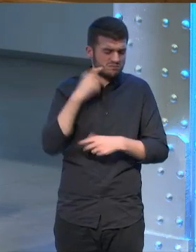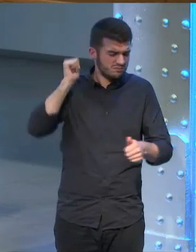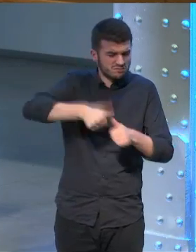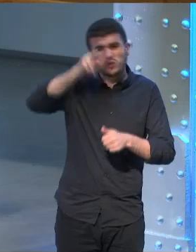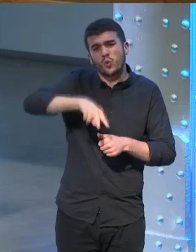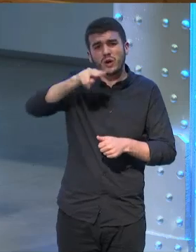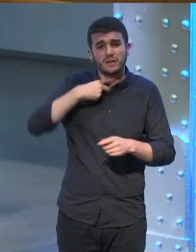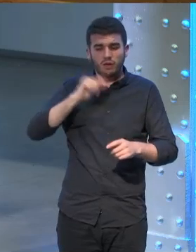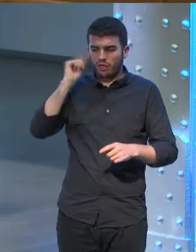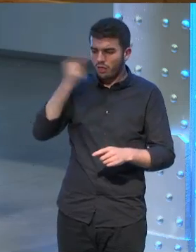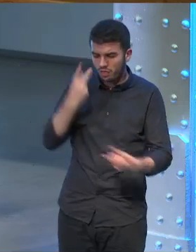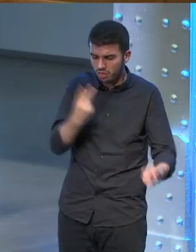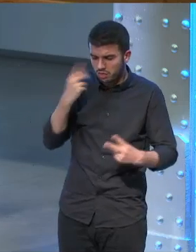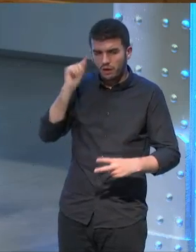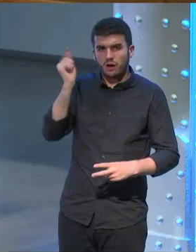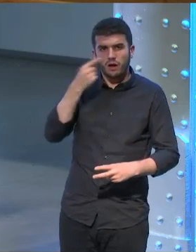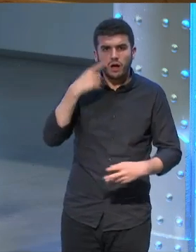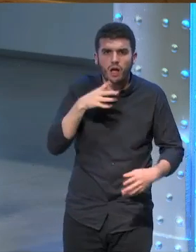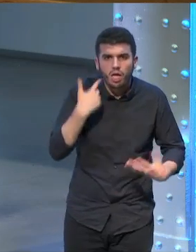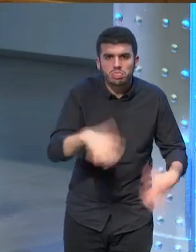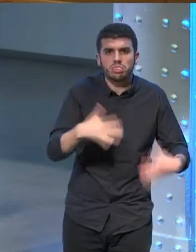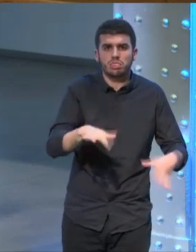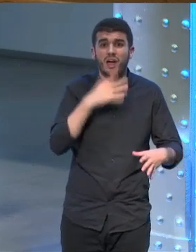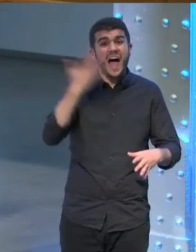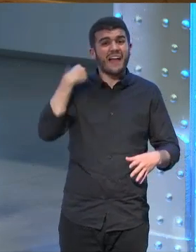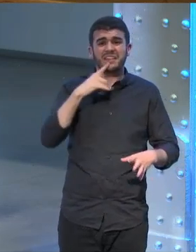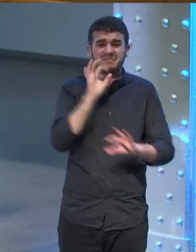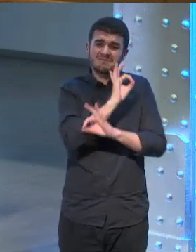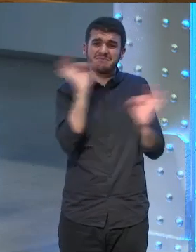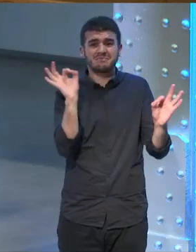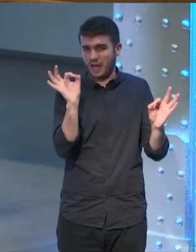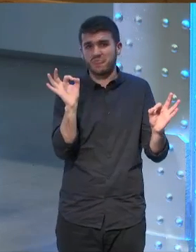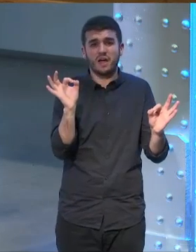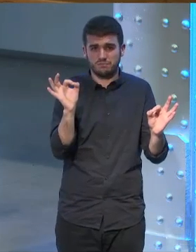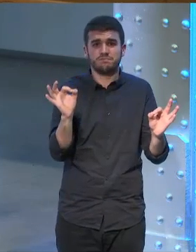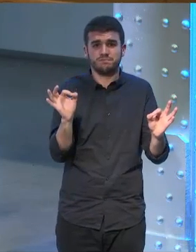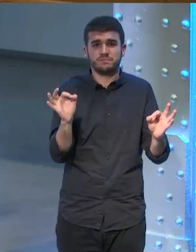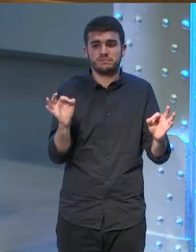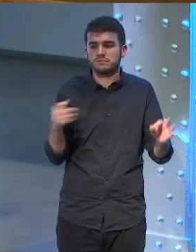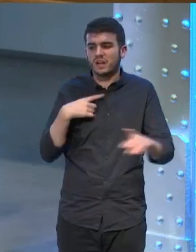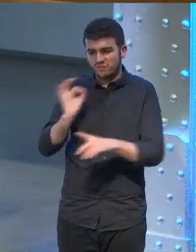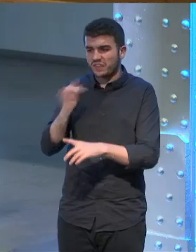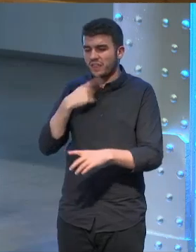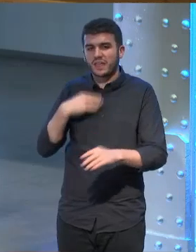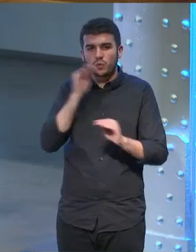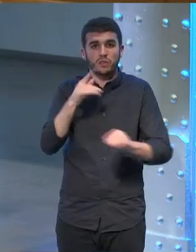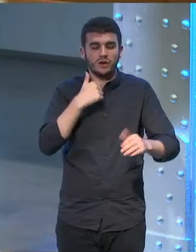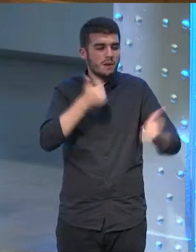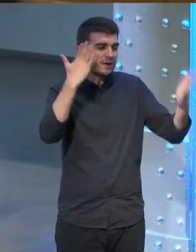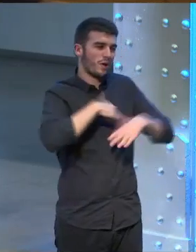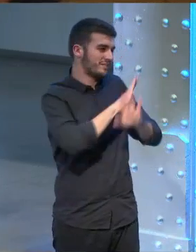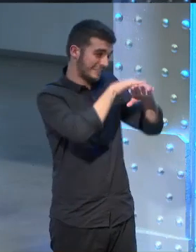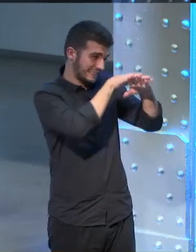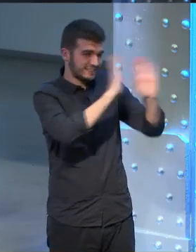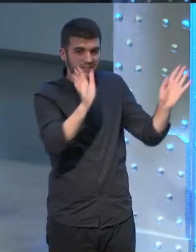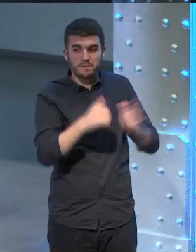estos años. Pero claro, en aquel entonces no, y creo que es muy necesario el darle un cambio totalmente a la educación. Por incluir una cosita breve,